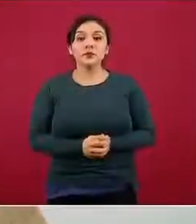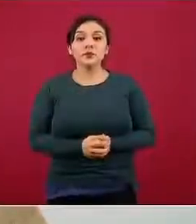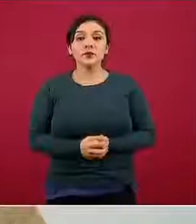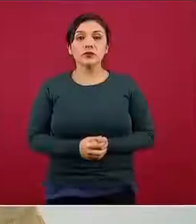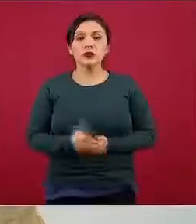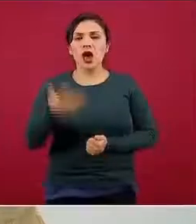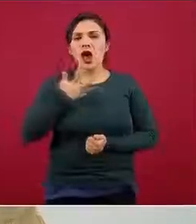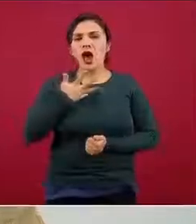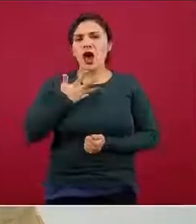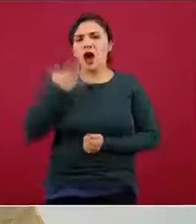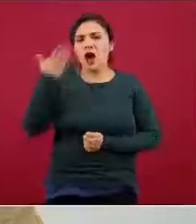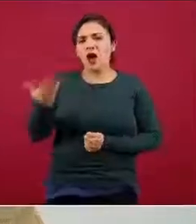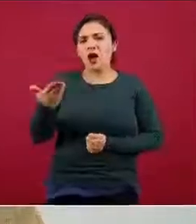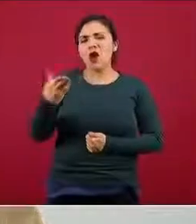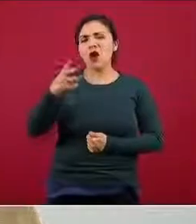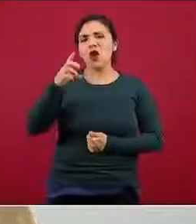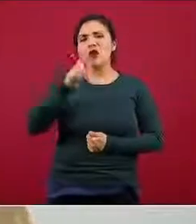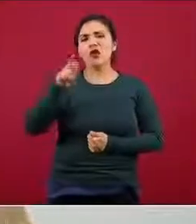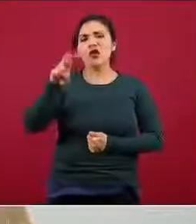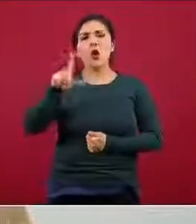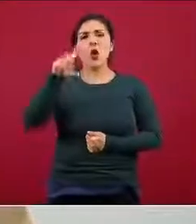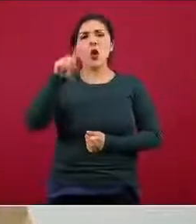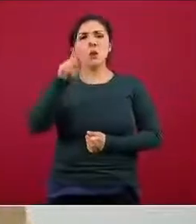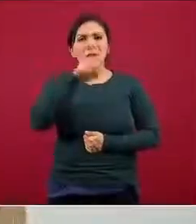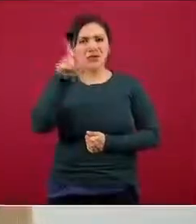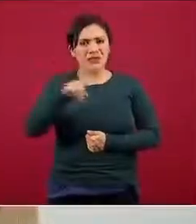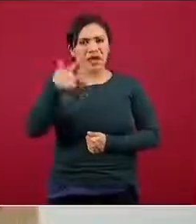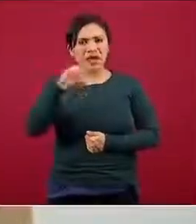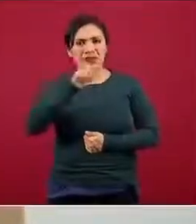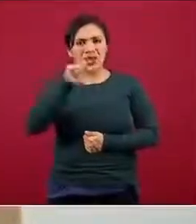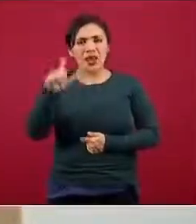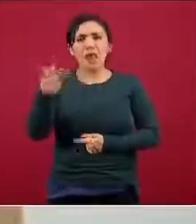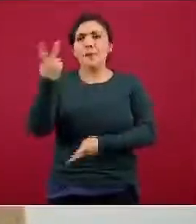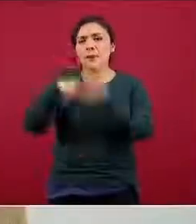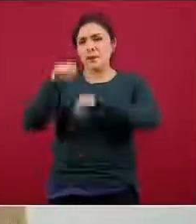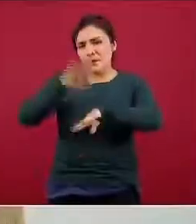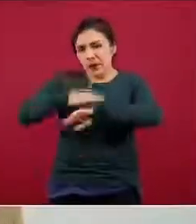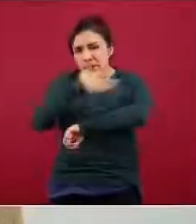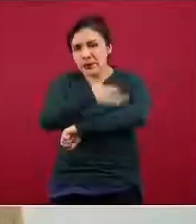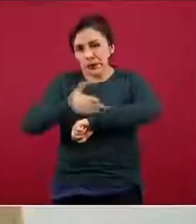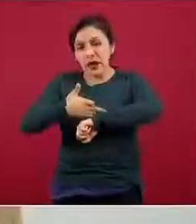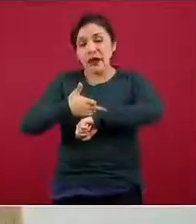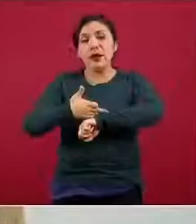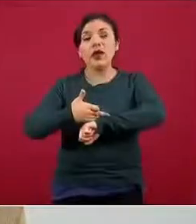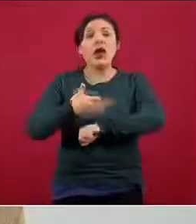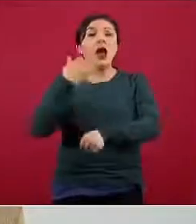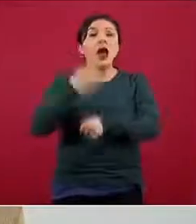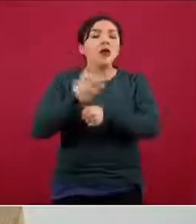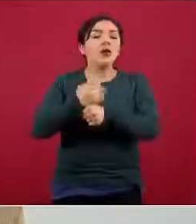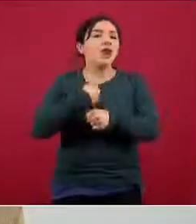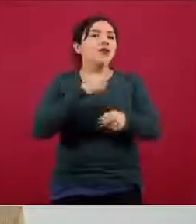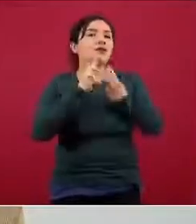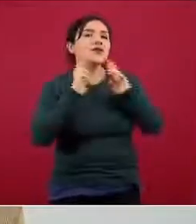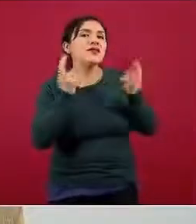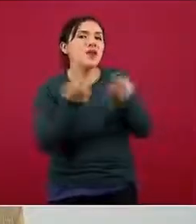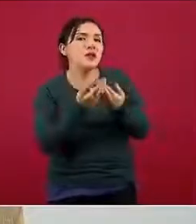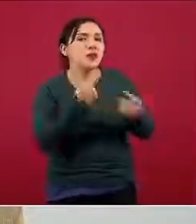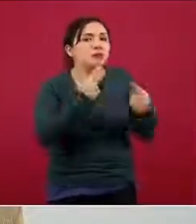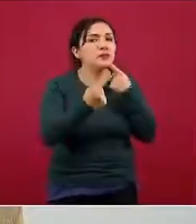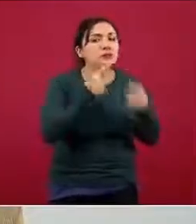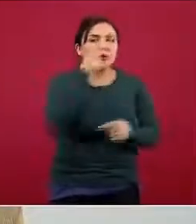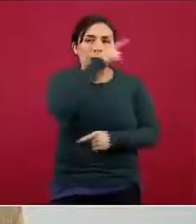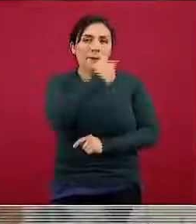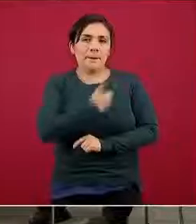el doctor López-Gatell se incorporará en un ratito. Estábamos terminando una reunión en